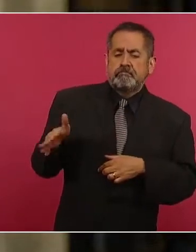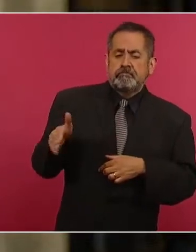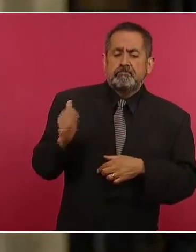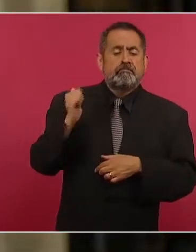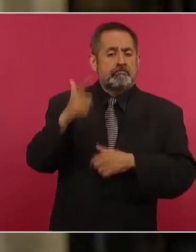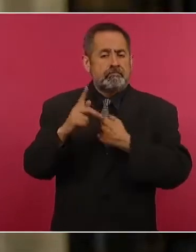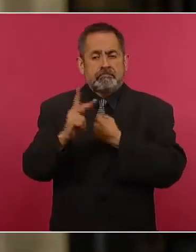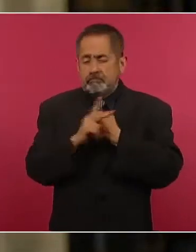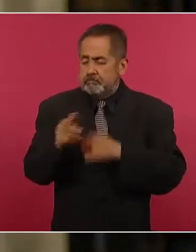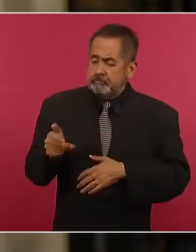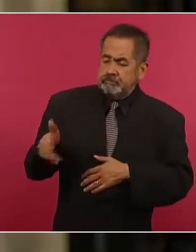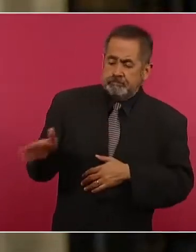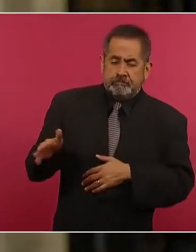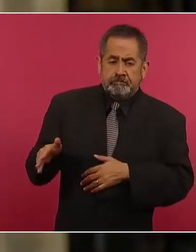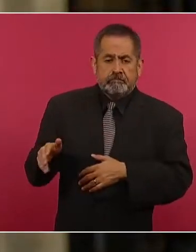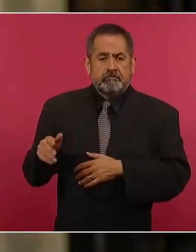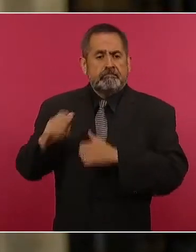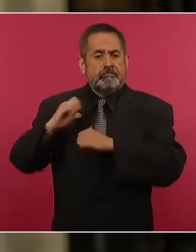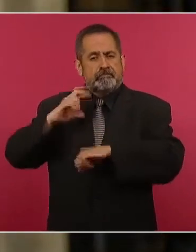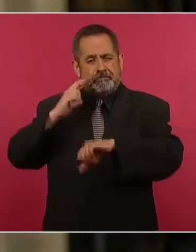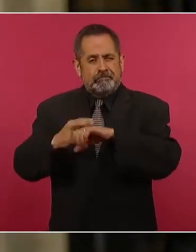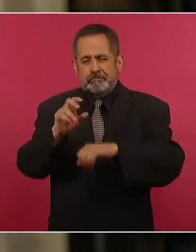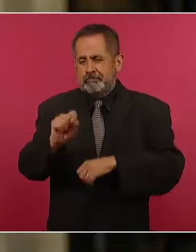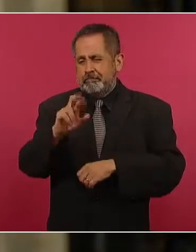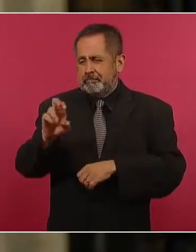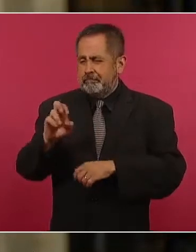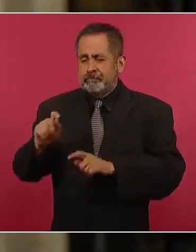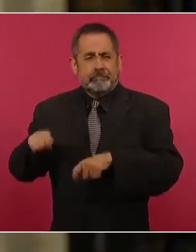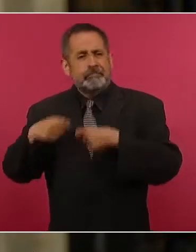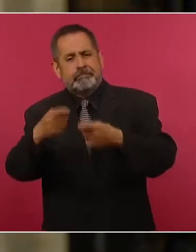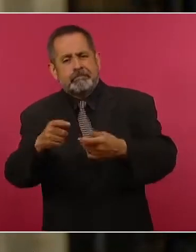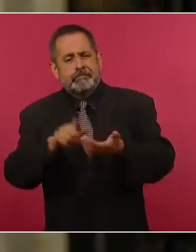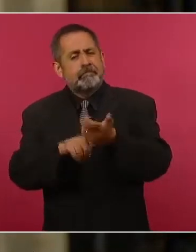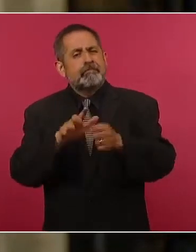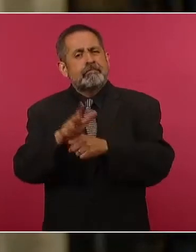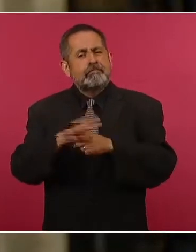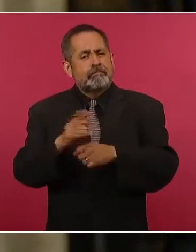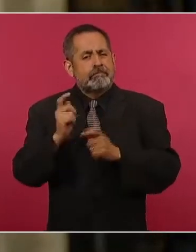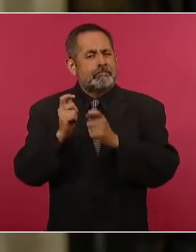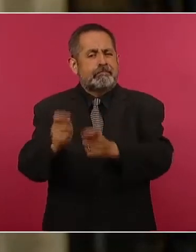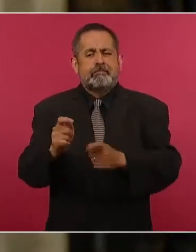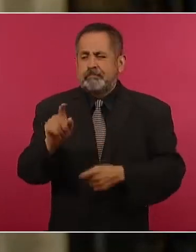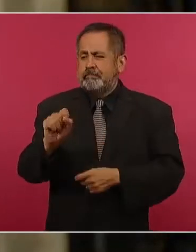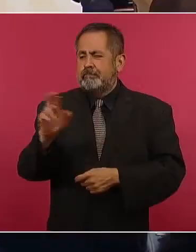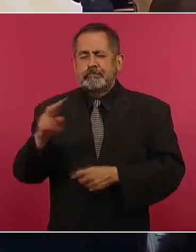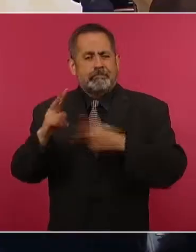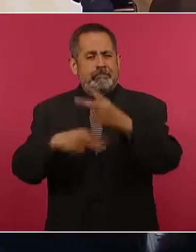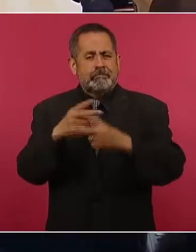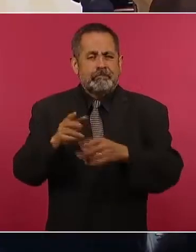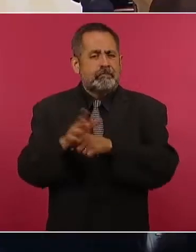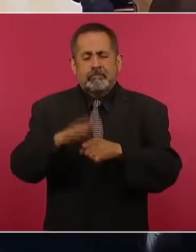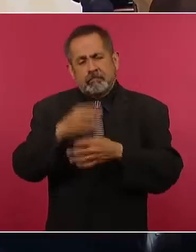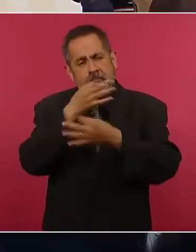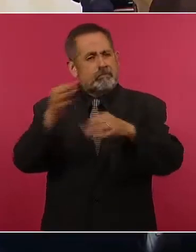alguna nación y acuda el canciller en su representación, ¿qué mensaje llevaría el canciller a esta cumbre? Ese sería el segundo